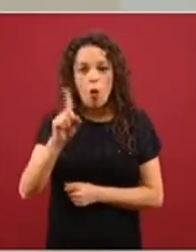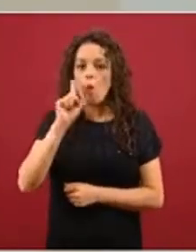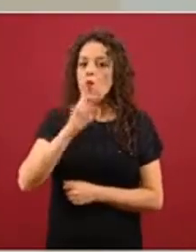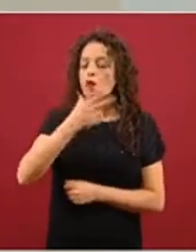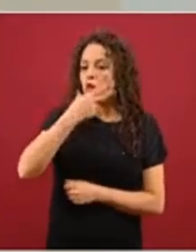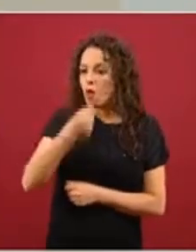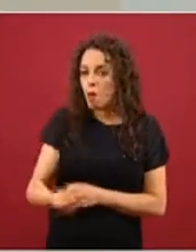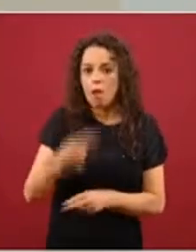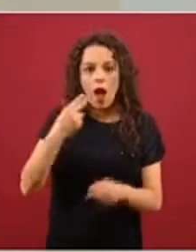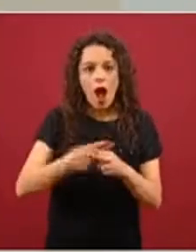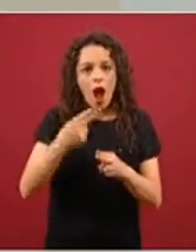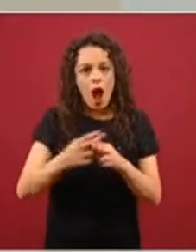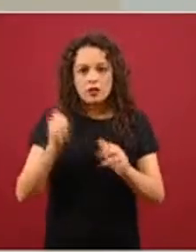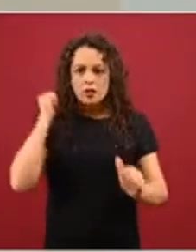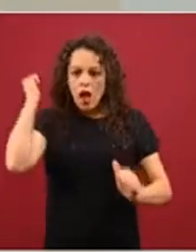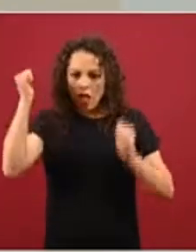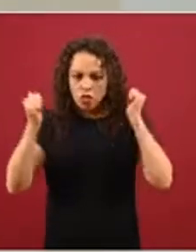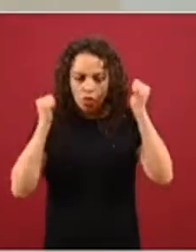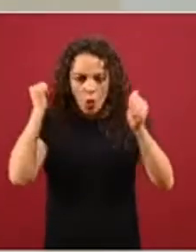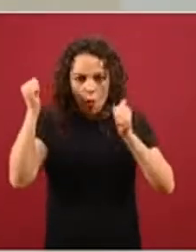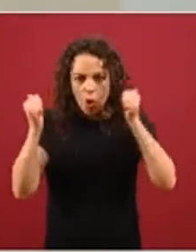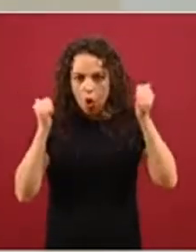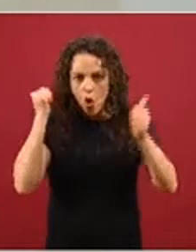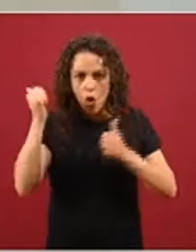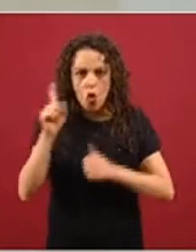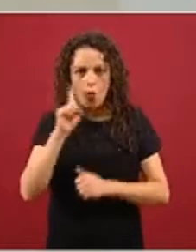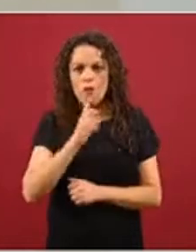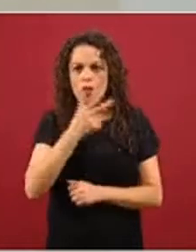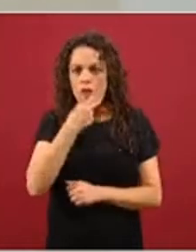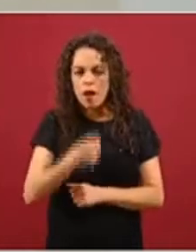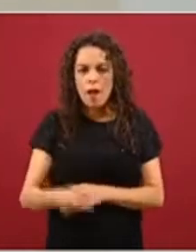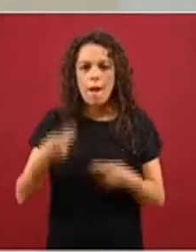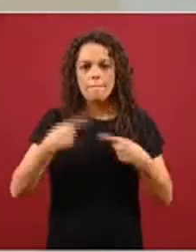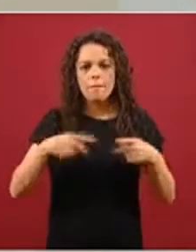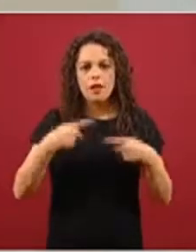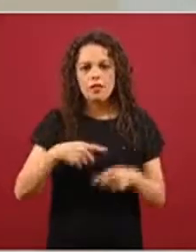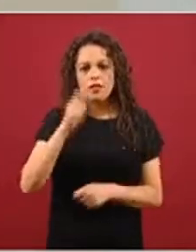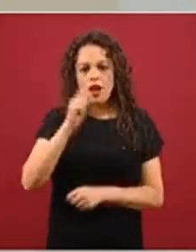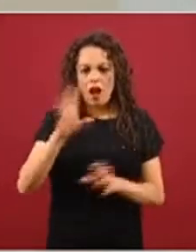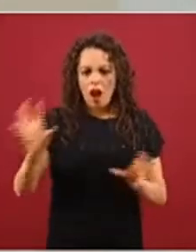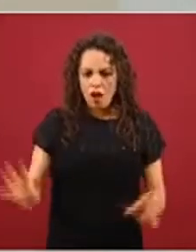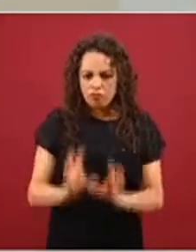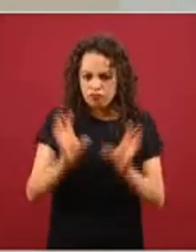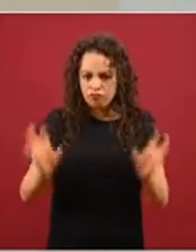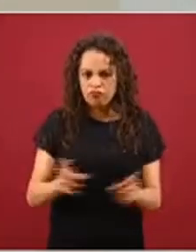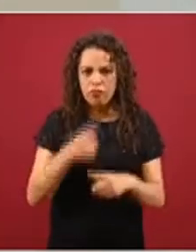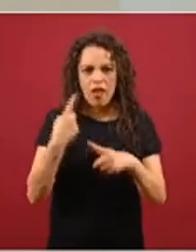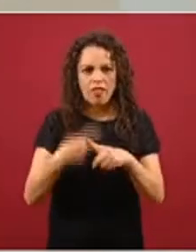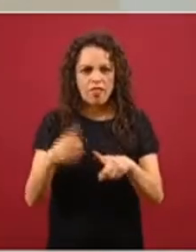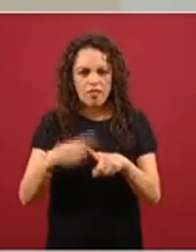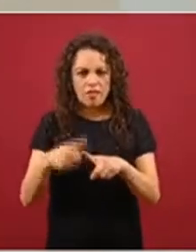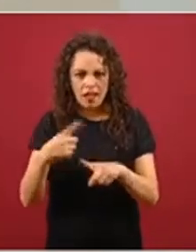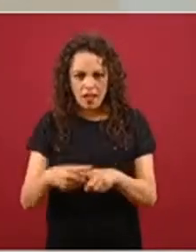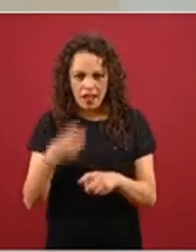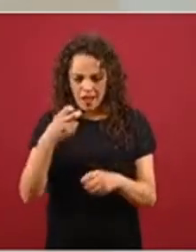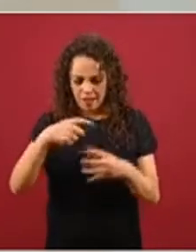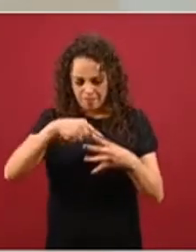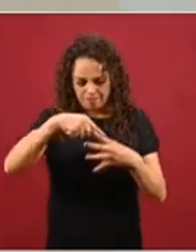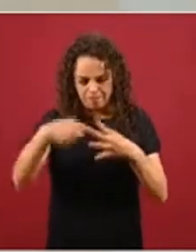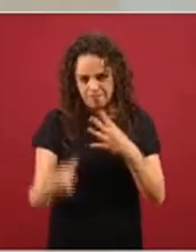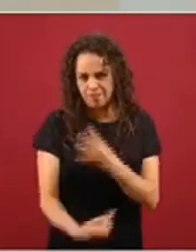incluso antropólogos, especialistas en informática, en redes de cómputo, en fin,